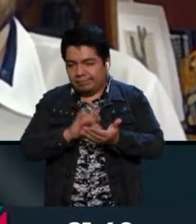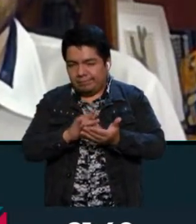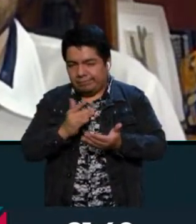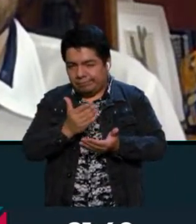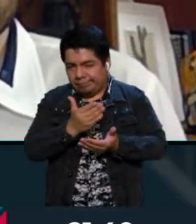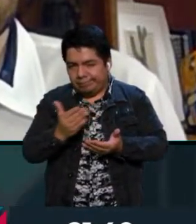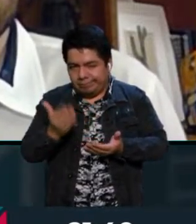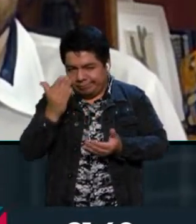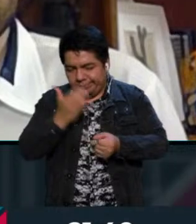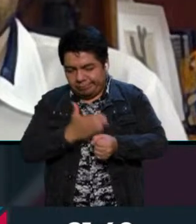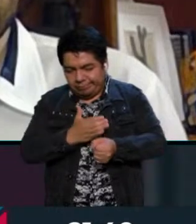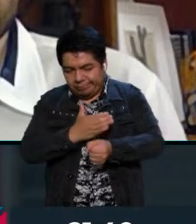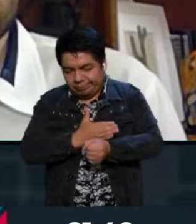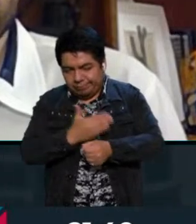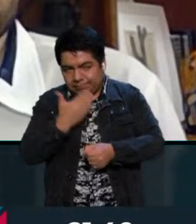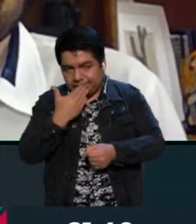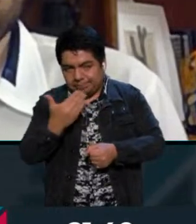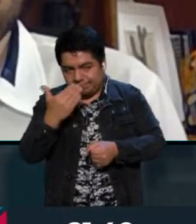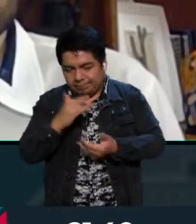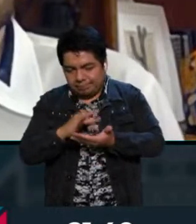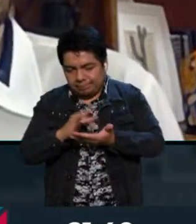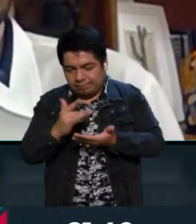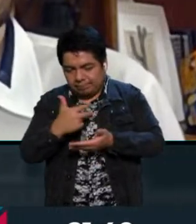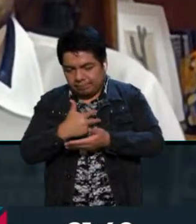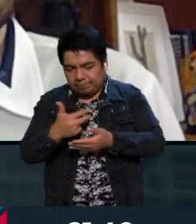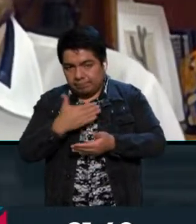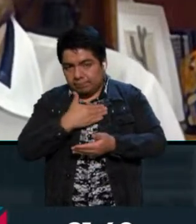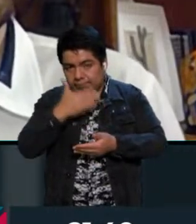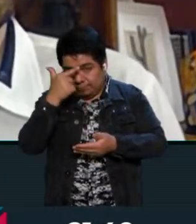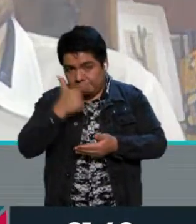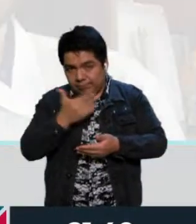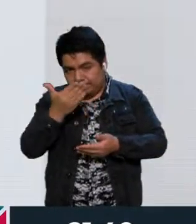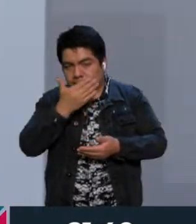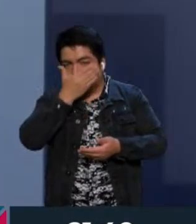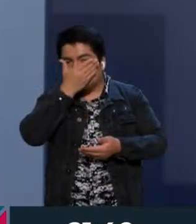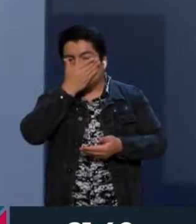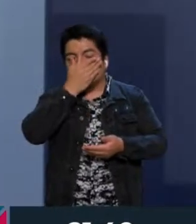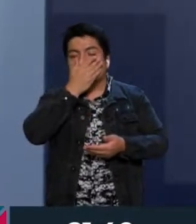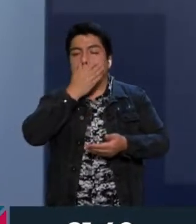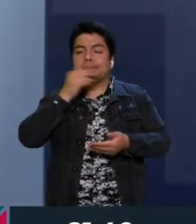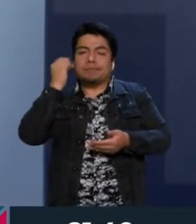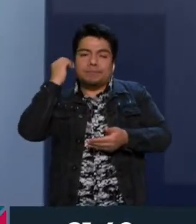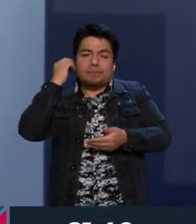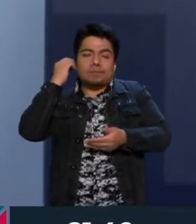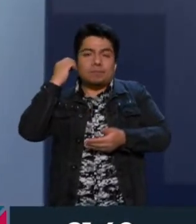por acompañarnos. Gracias a ustedes, que tengan buena noche. Buena noche. Y ahora sí, vámonos a Ciudad